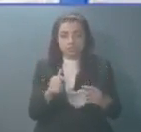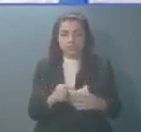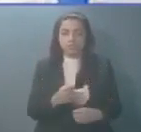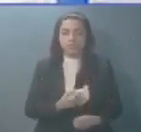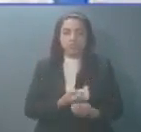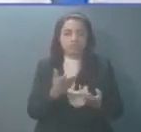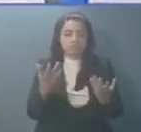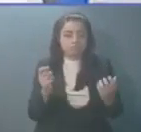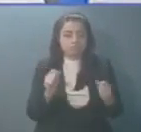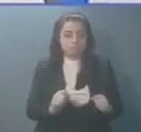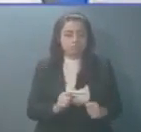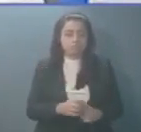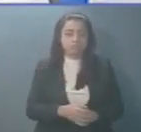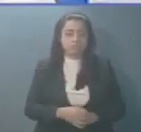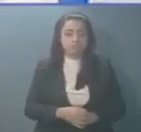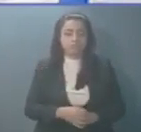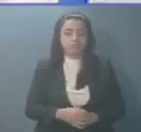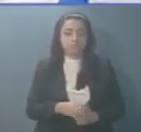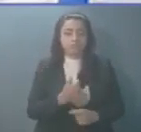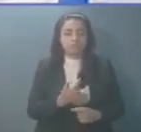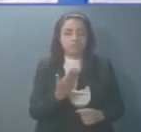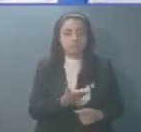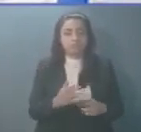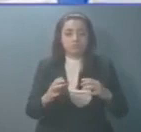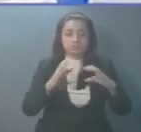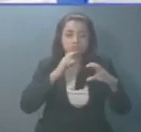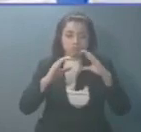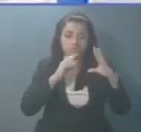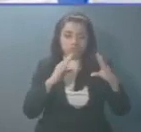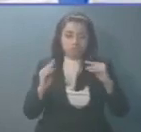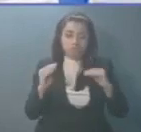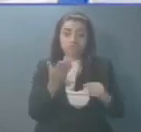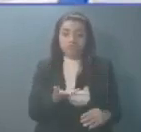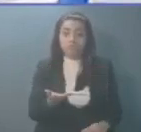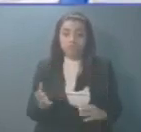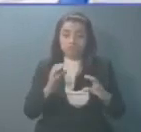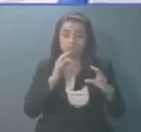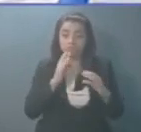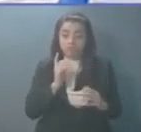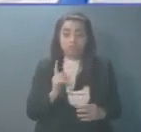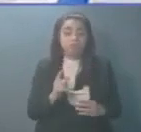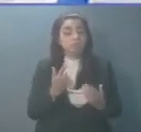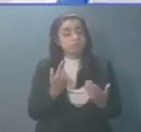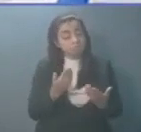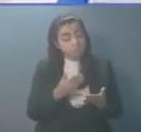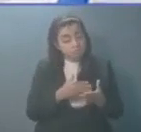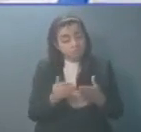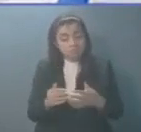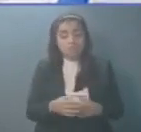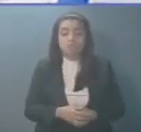libertad que tienen los medios de comunicación. Abro un paréntesis.